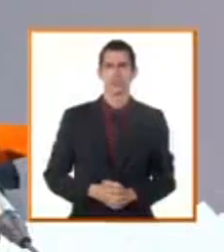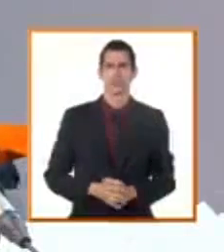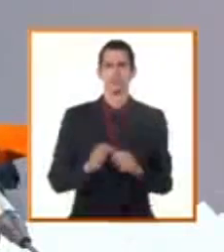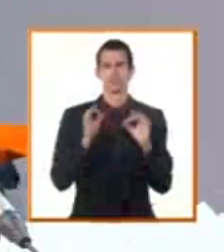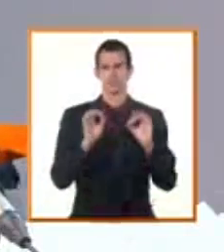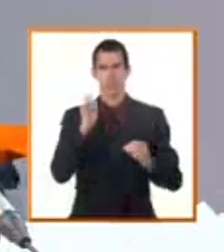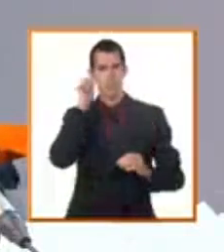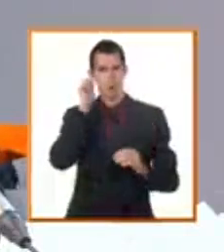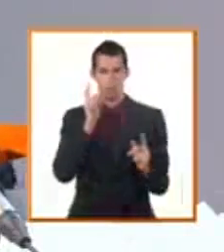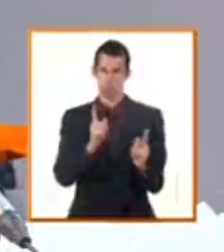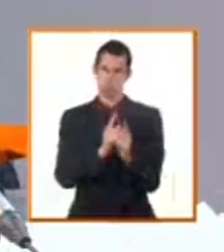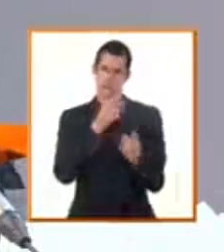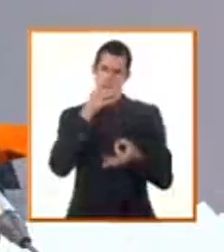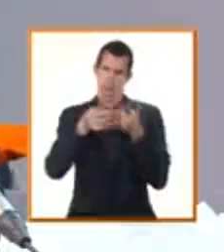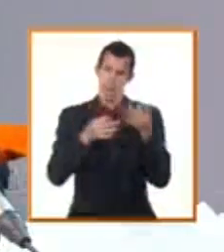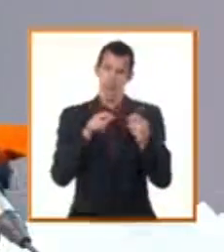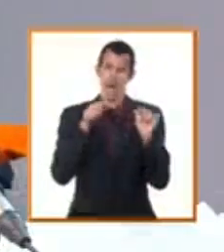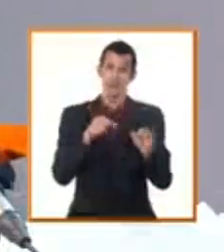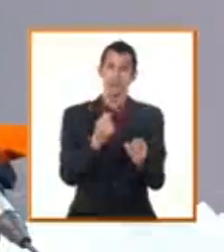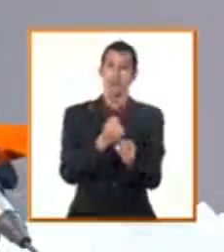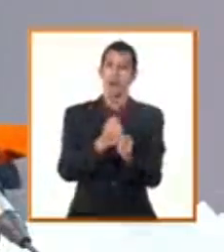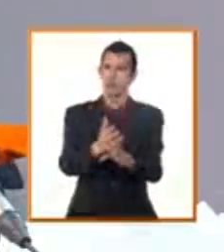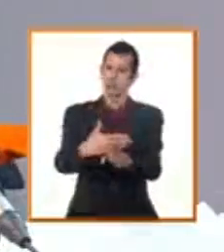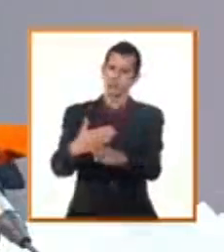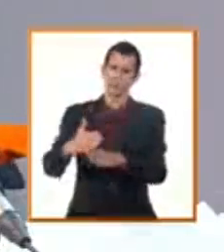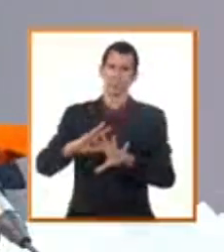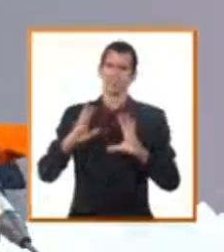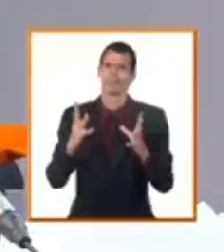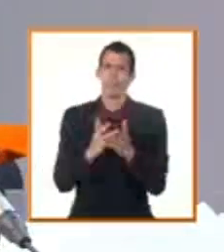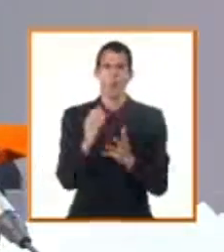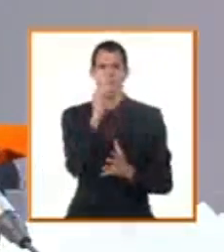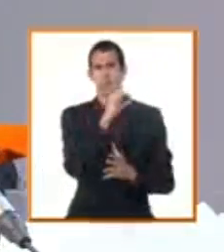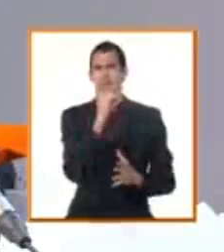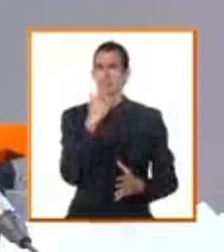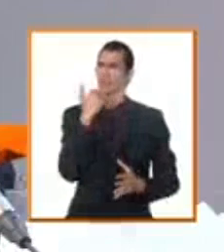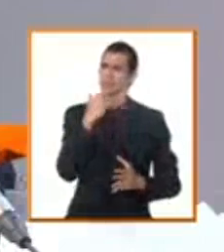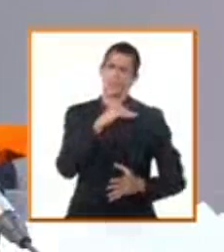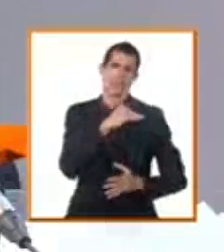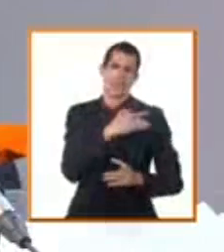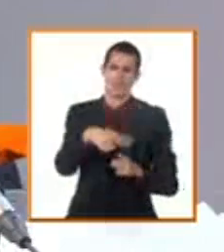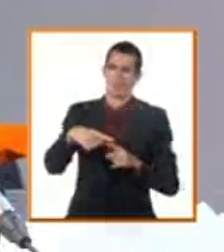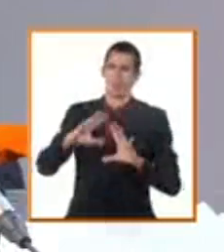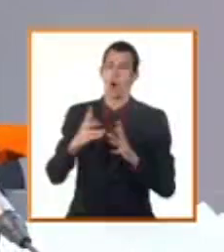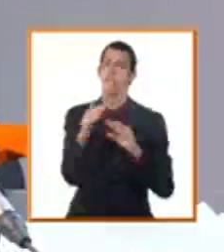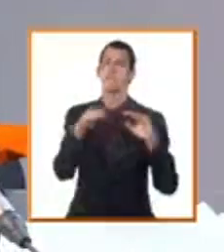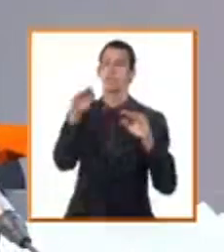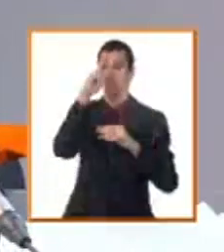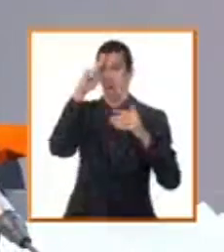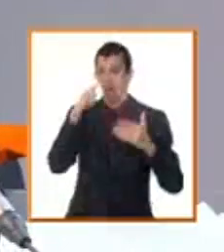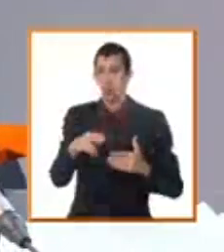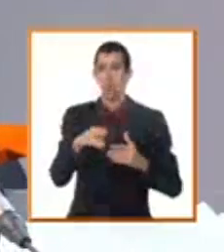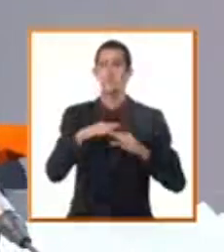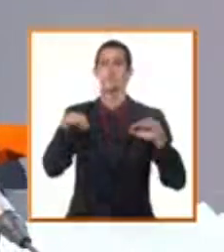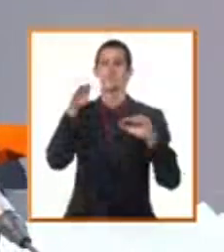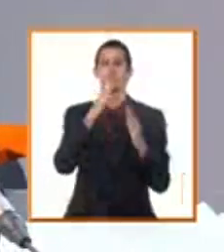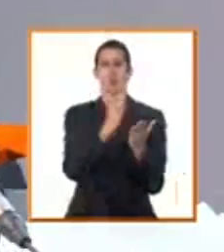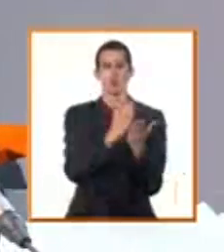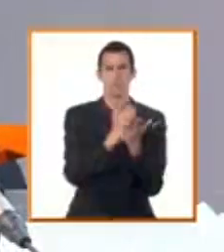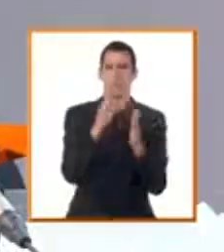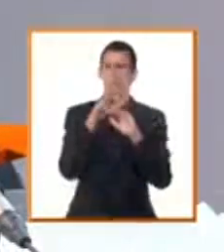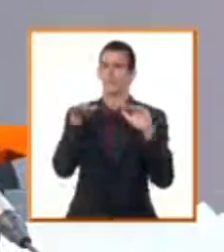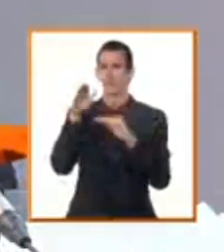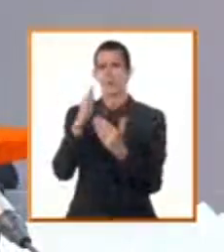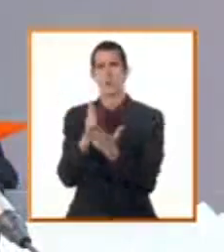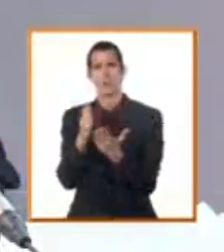la República, Fiscalía General, importantes instituciones como el Ministerio de Salud Pública, el Ministerio de Educación, Ministerio de